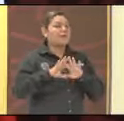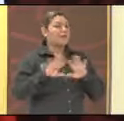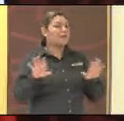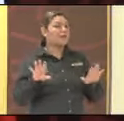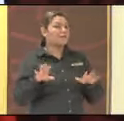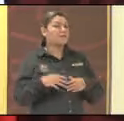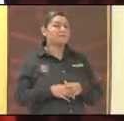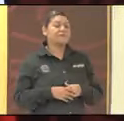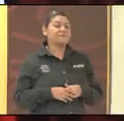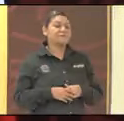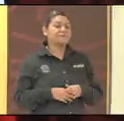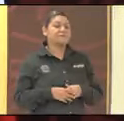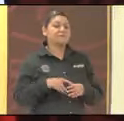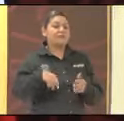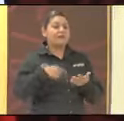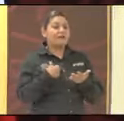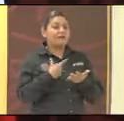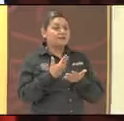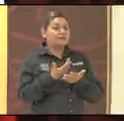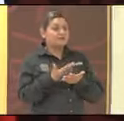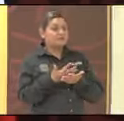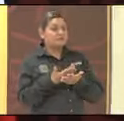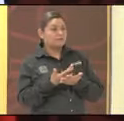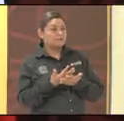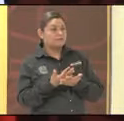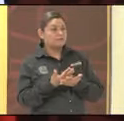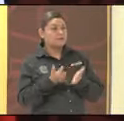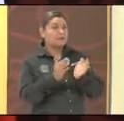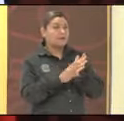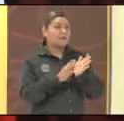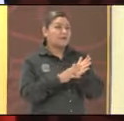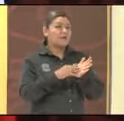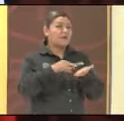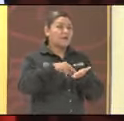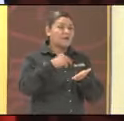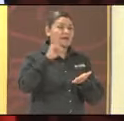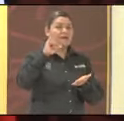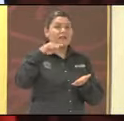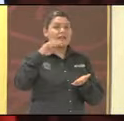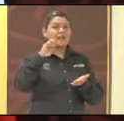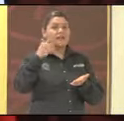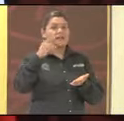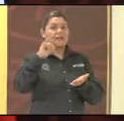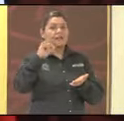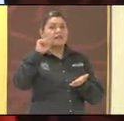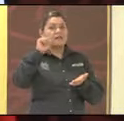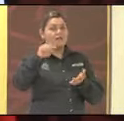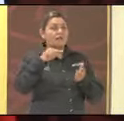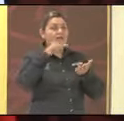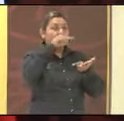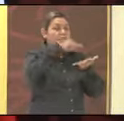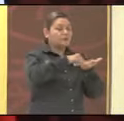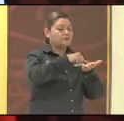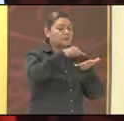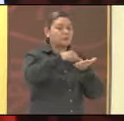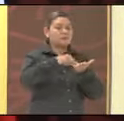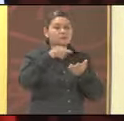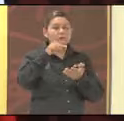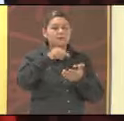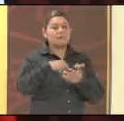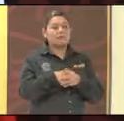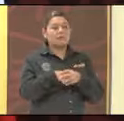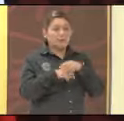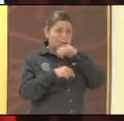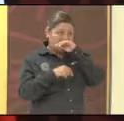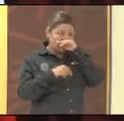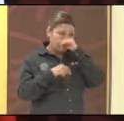esto. Ya nada más se está esperando los trámites de que tienen que hacer INEGI, porque ellos lo tienen que ubicar muy bien en sus… Fíjense cómo es